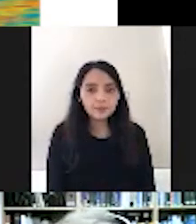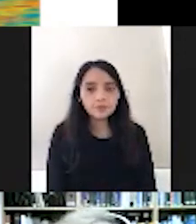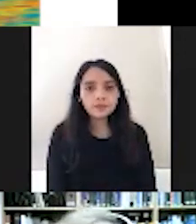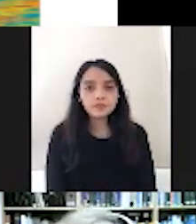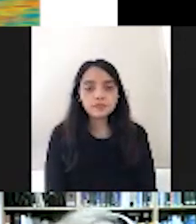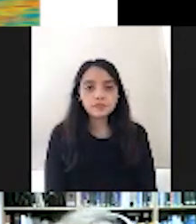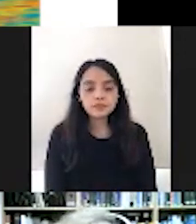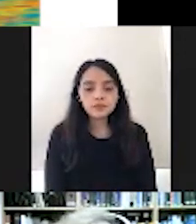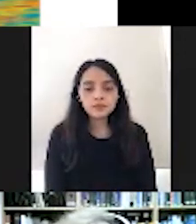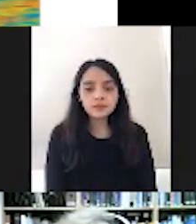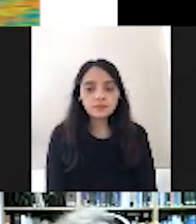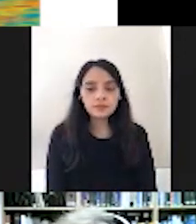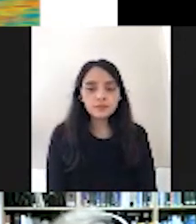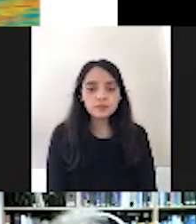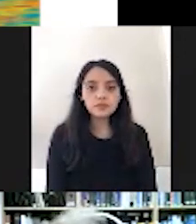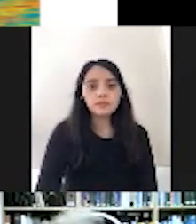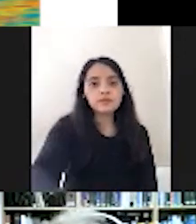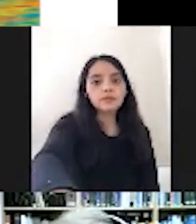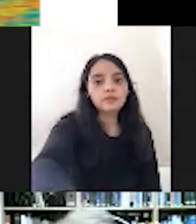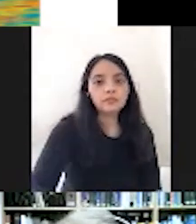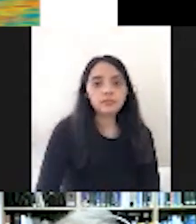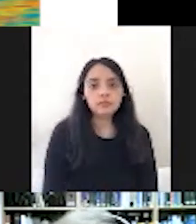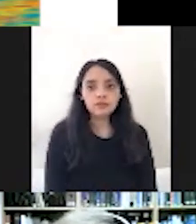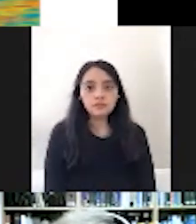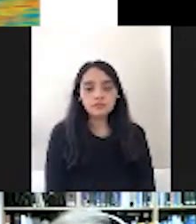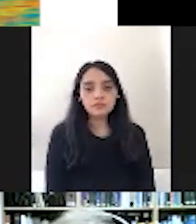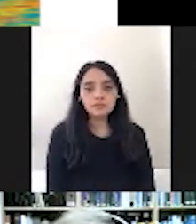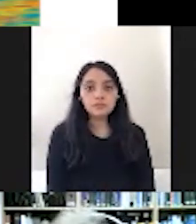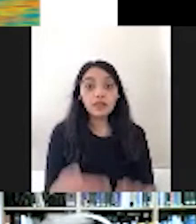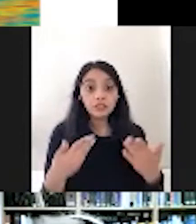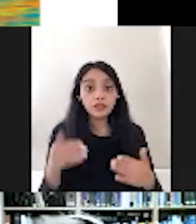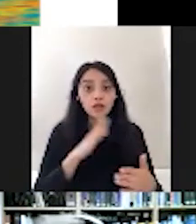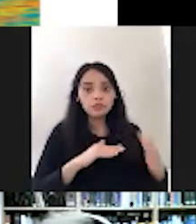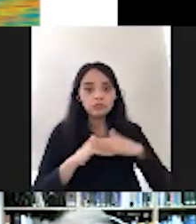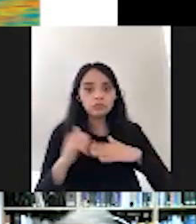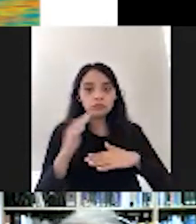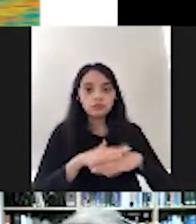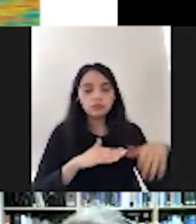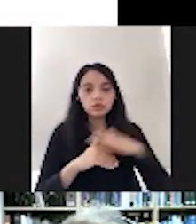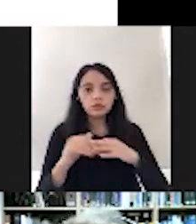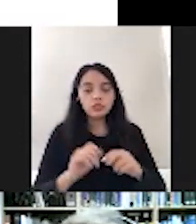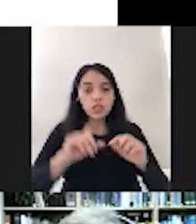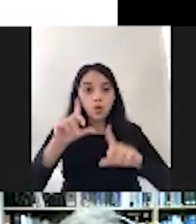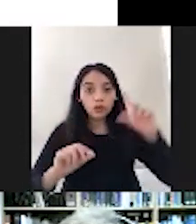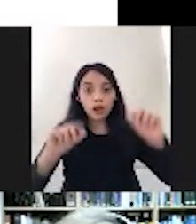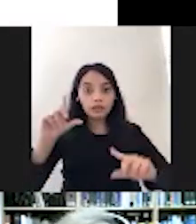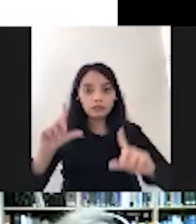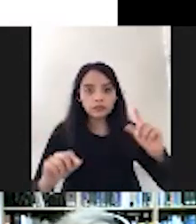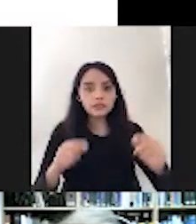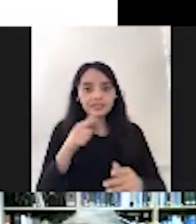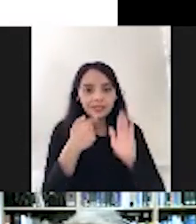Y si uno ahora suma todas las capas de panqueque para hacer un gráfico promedio, con lo que se encuentra es lo que está